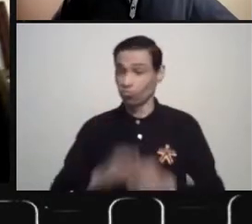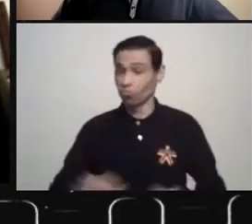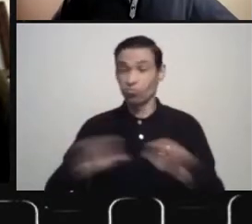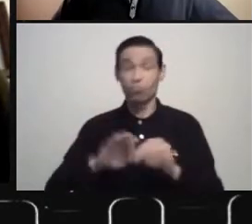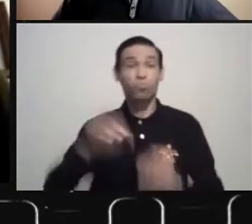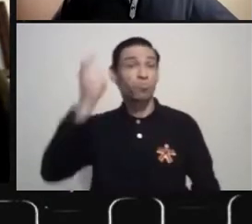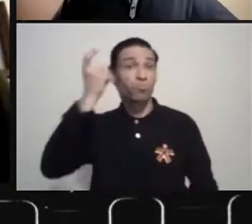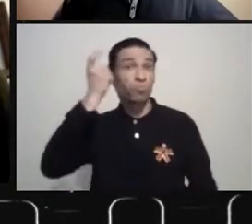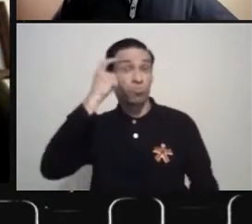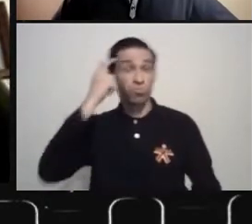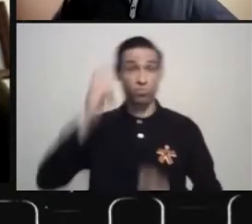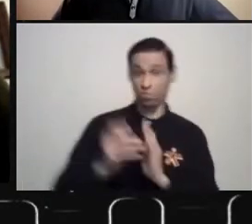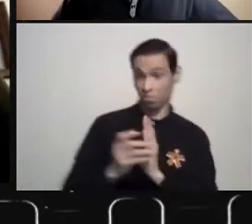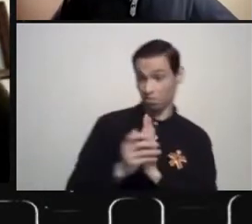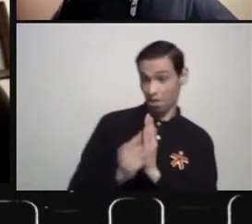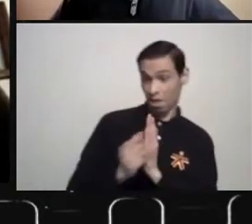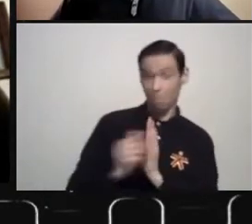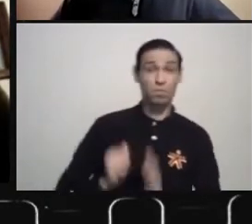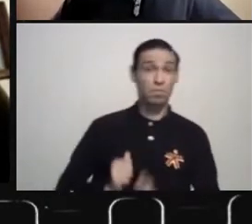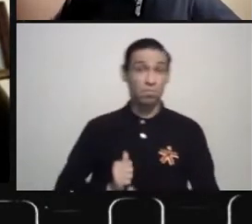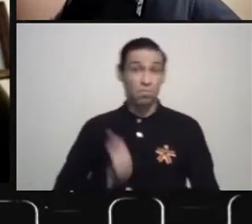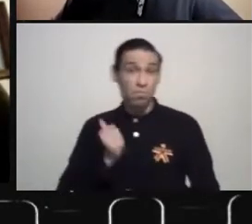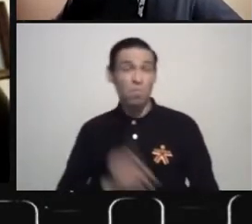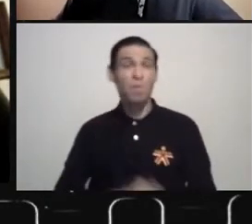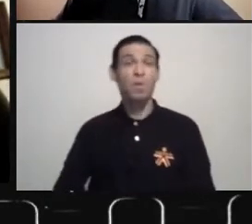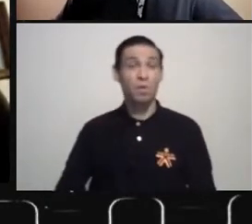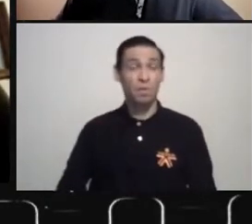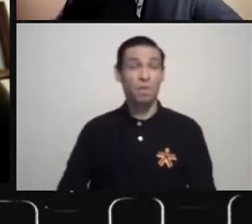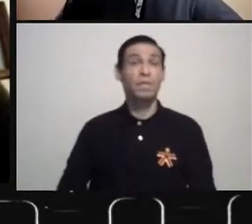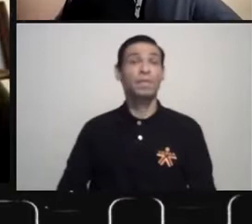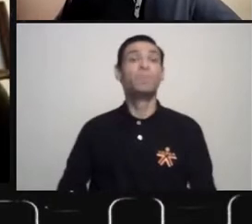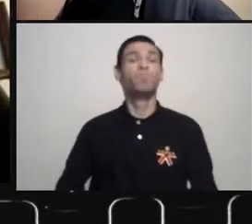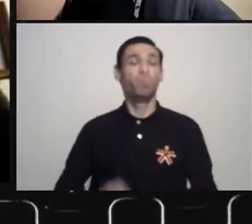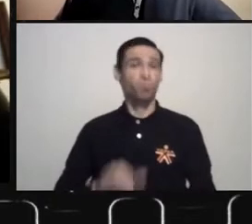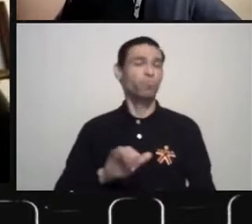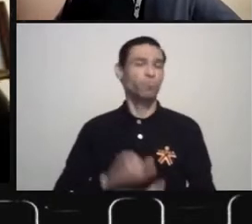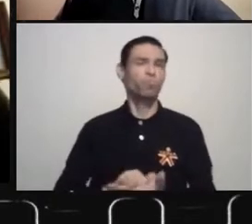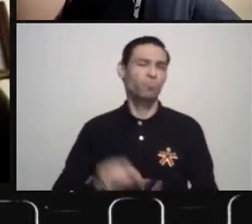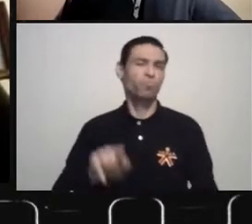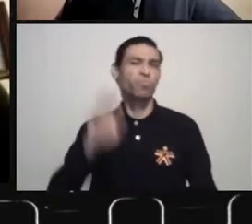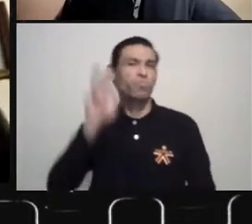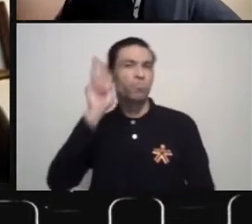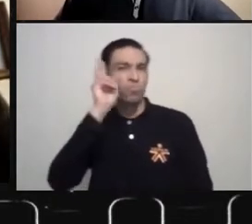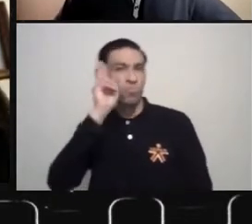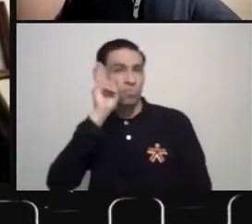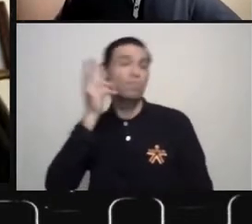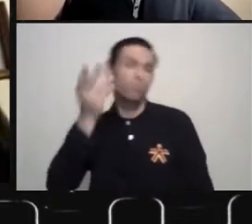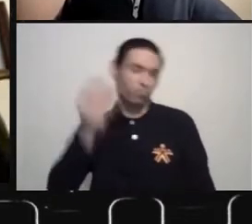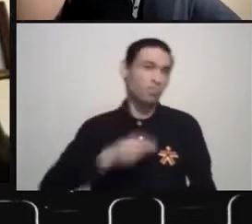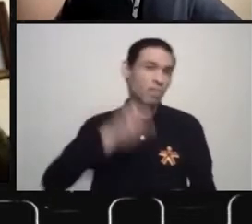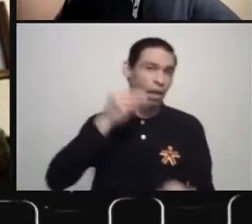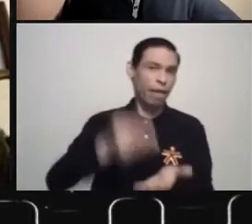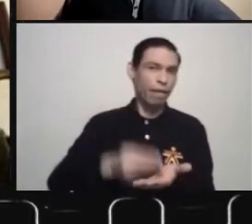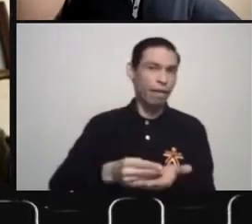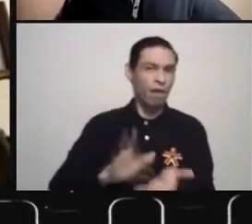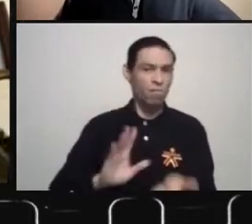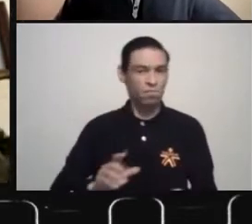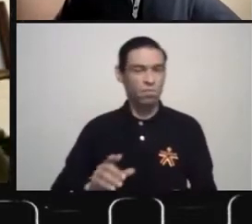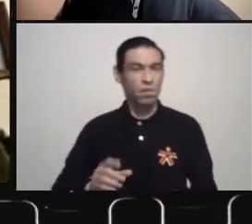hacerlo. Sí, tienes razón en decir que el medio es costoso, pero si tú te abres una